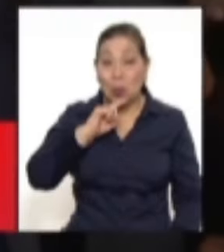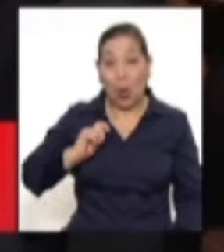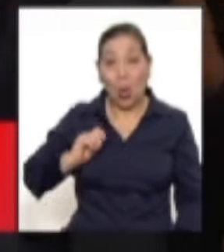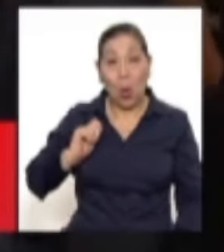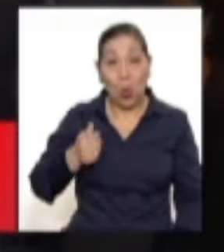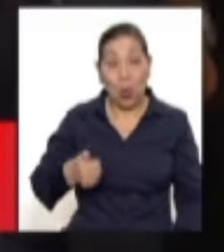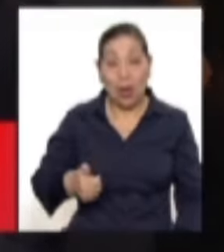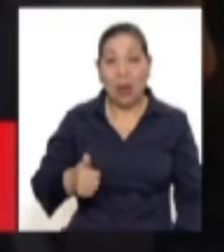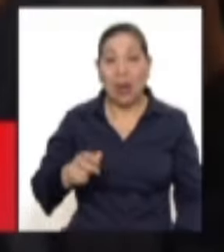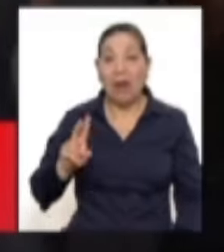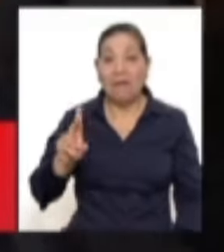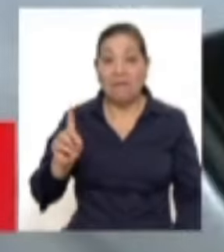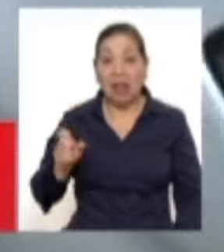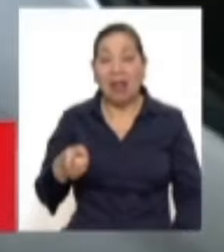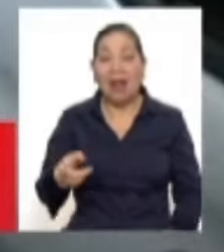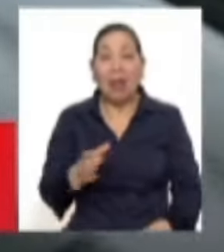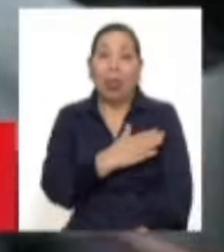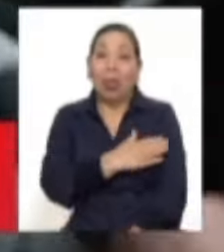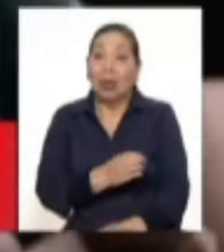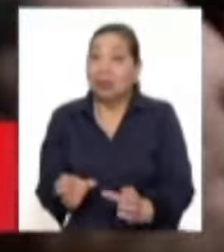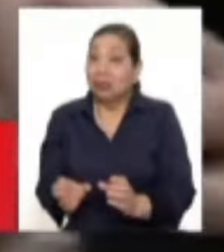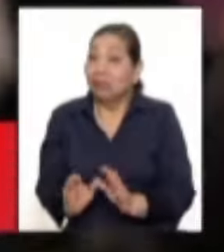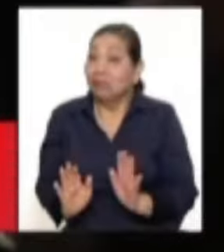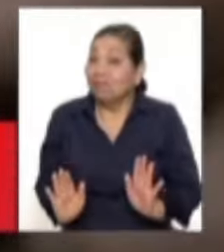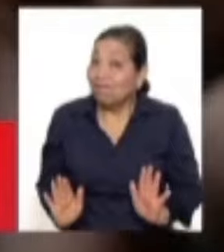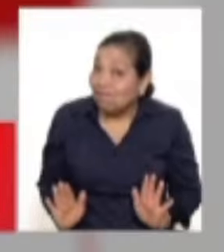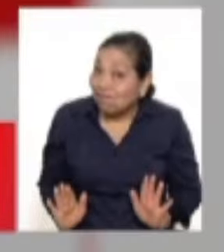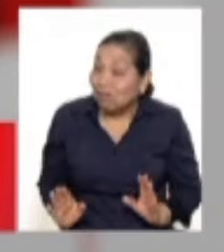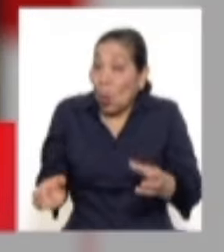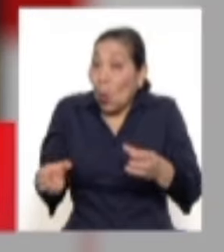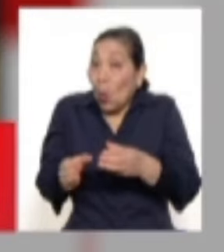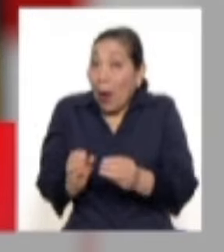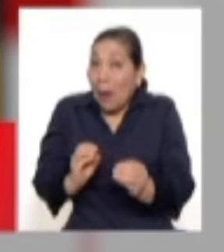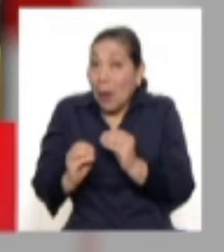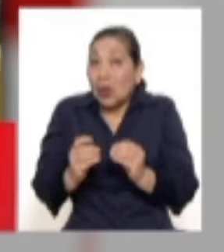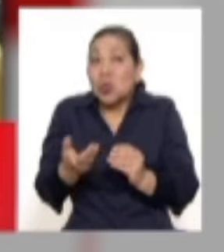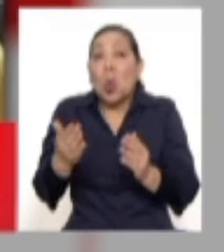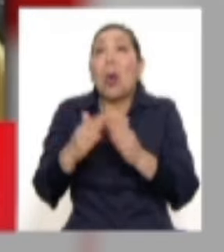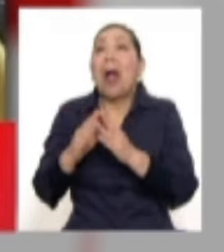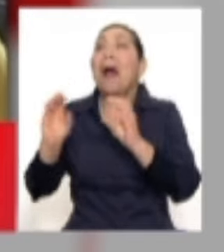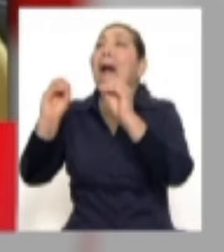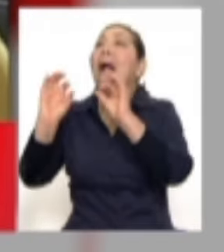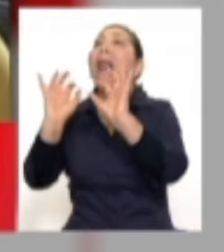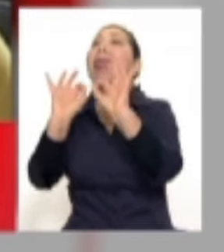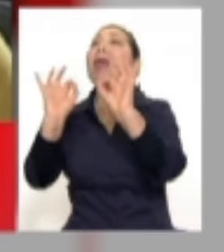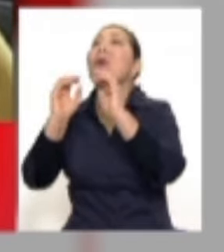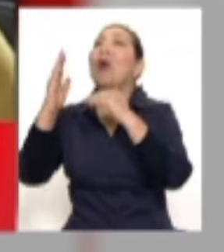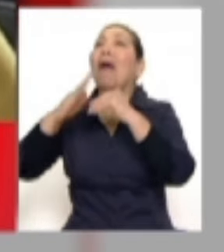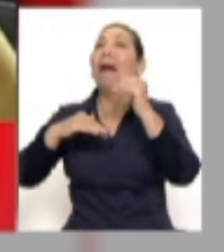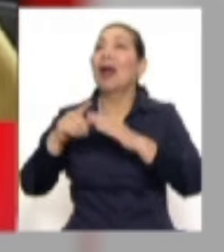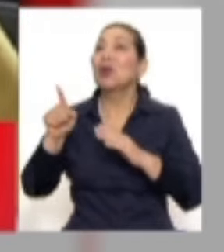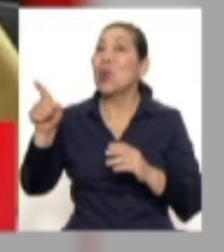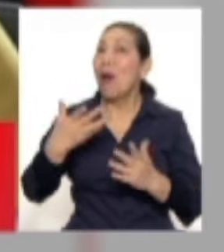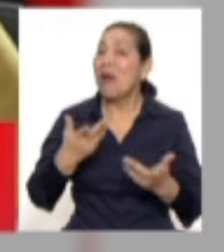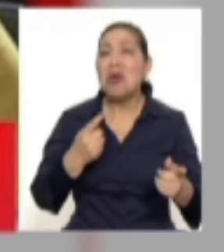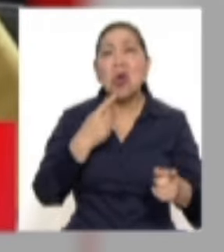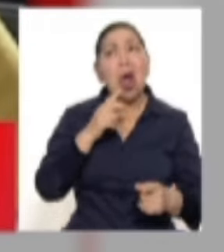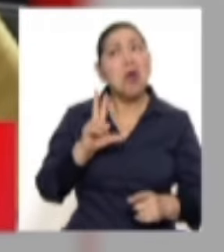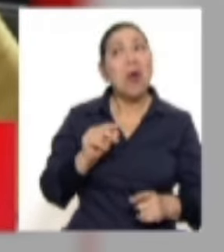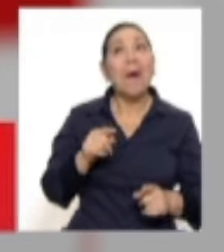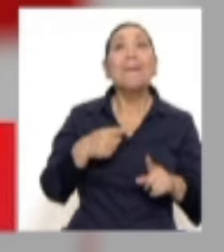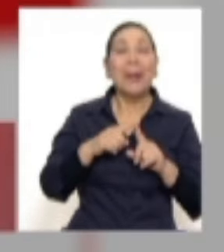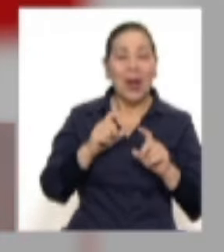Valdivia ha sido vinculada con el investigado Andrés Hurtado, a quien se le atribuye la supuesta remodelación de su casa, algo que la magistrada había negado.